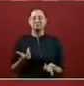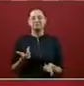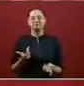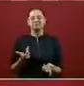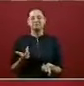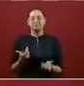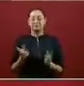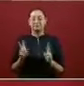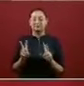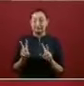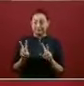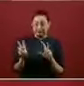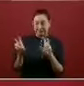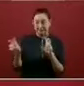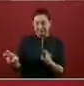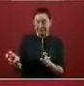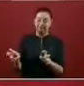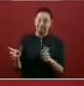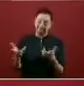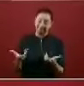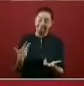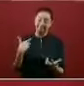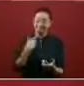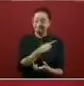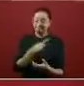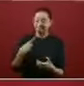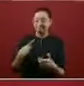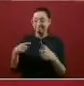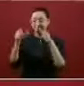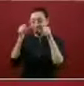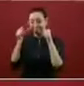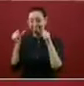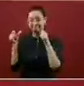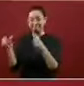Entonces, este asunto lo vamos a tratar.